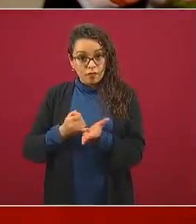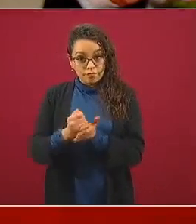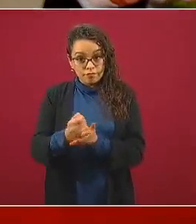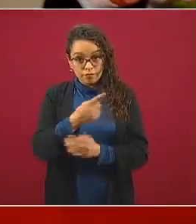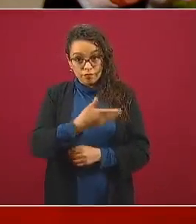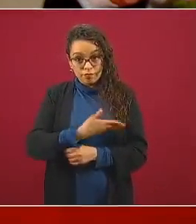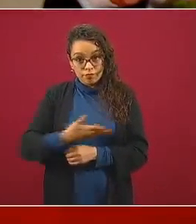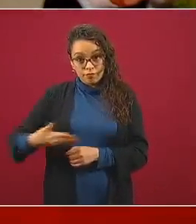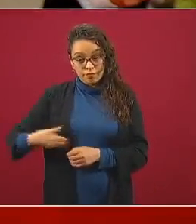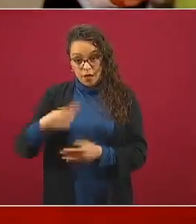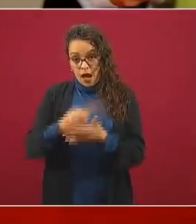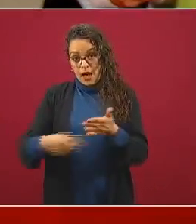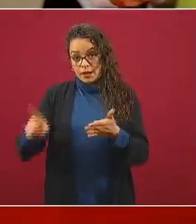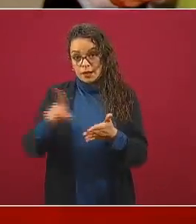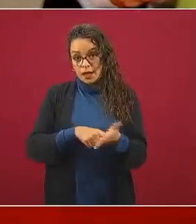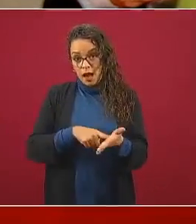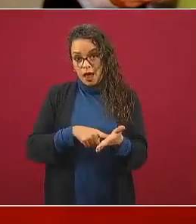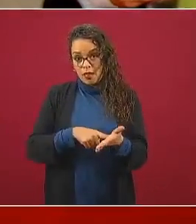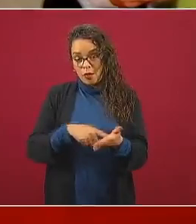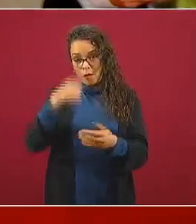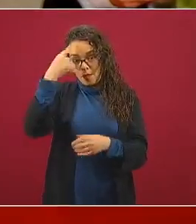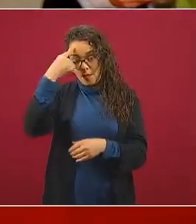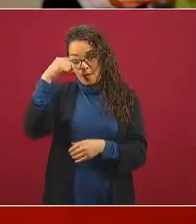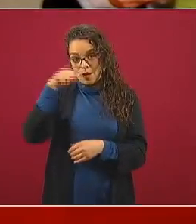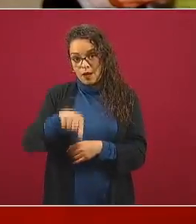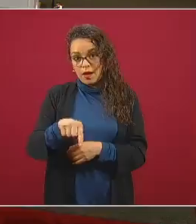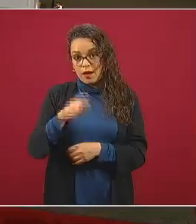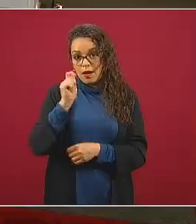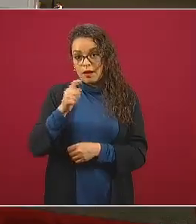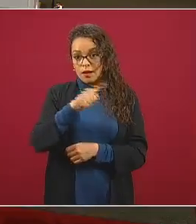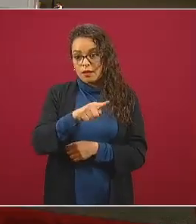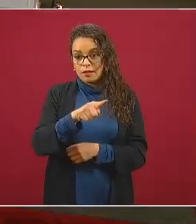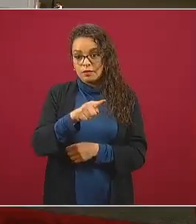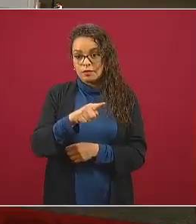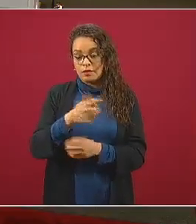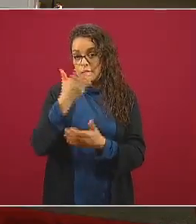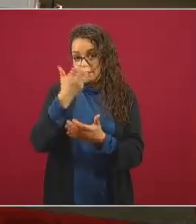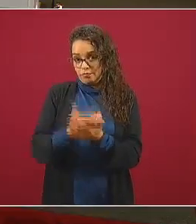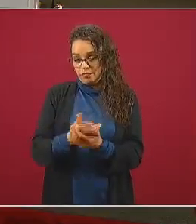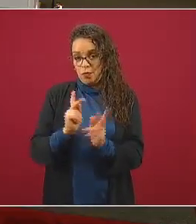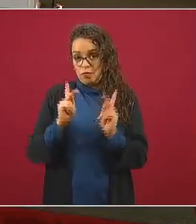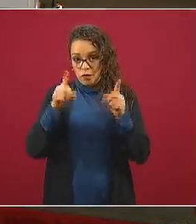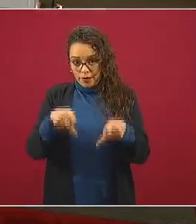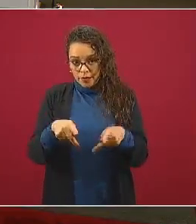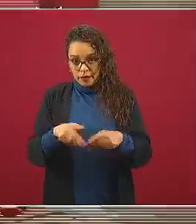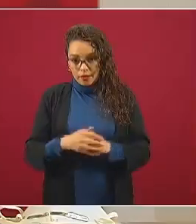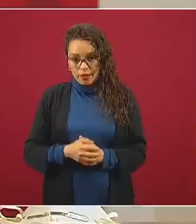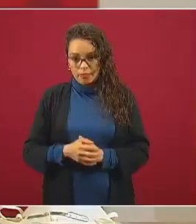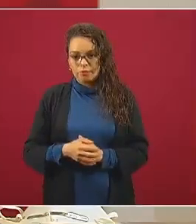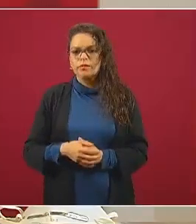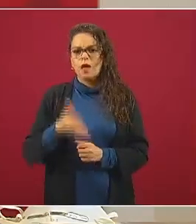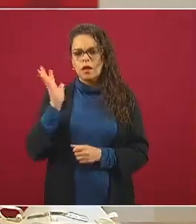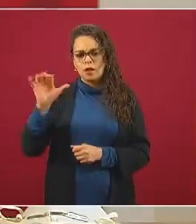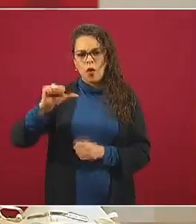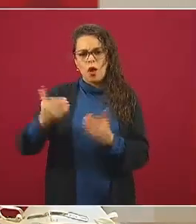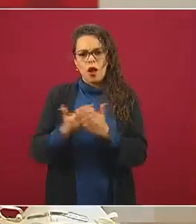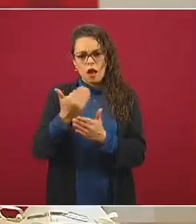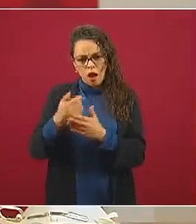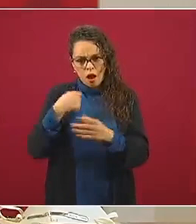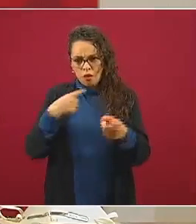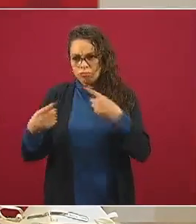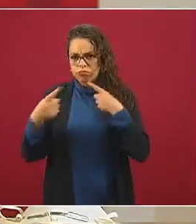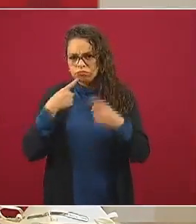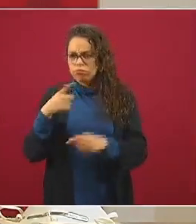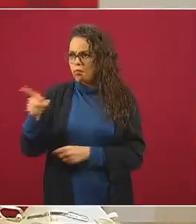dar marcha atrás del presidente de retomar los fines de semana largos? Ya hablé con él en la mañana y él está de acuerdo